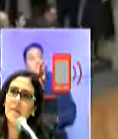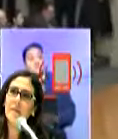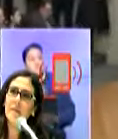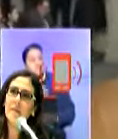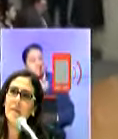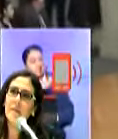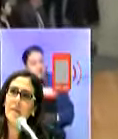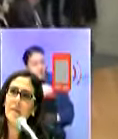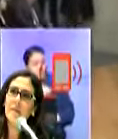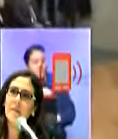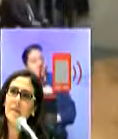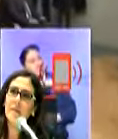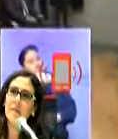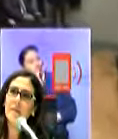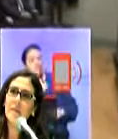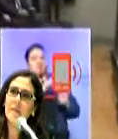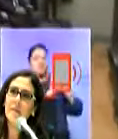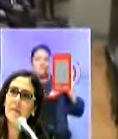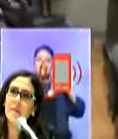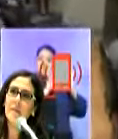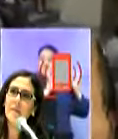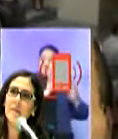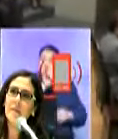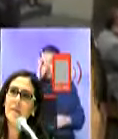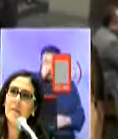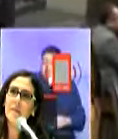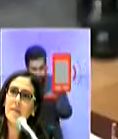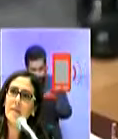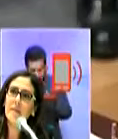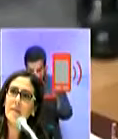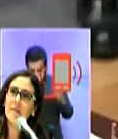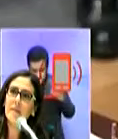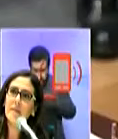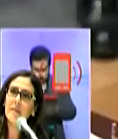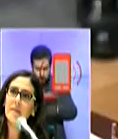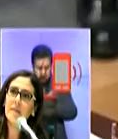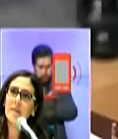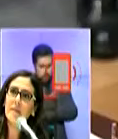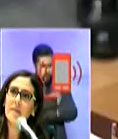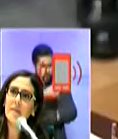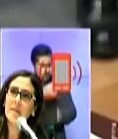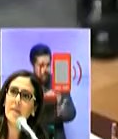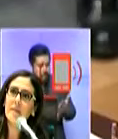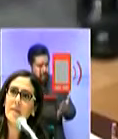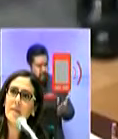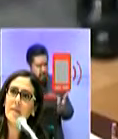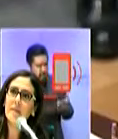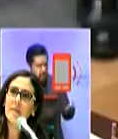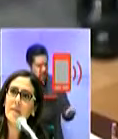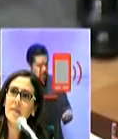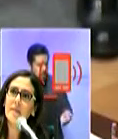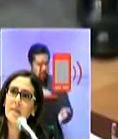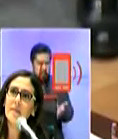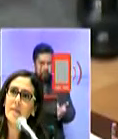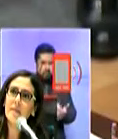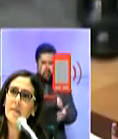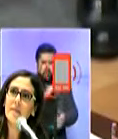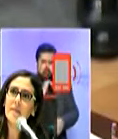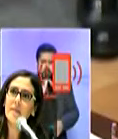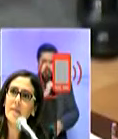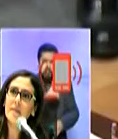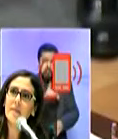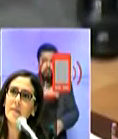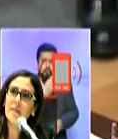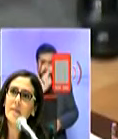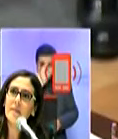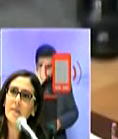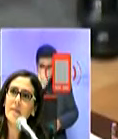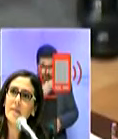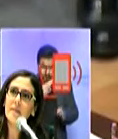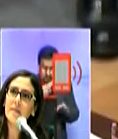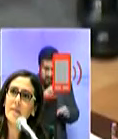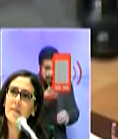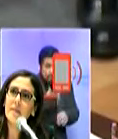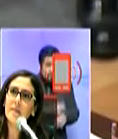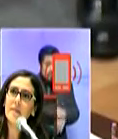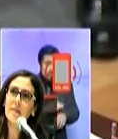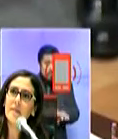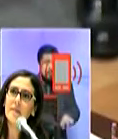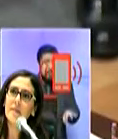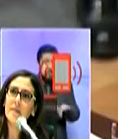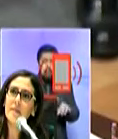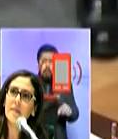del Consejo, fíjese que es muy significativo que en todo el entramado legal siempre prevalece